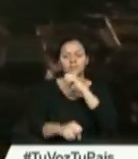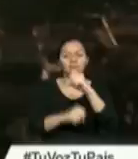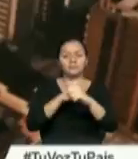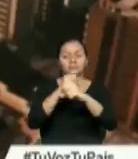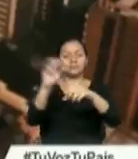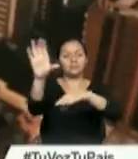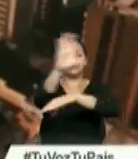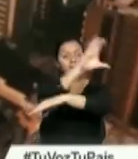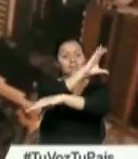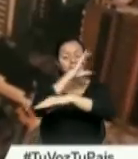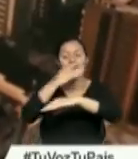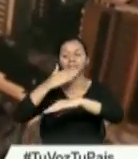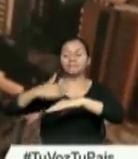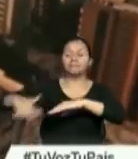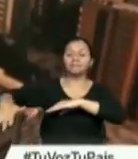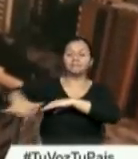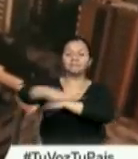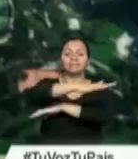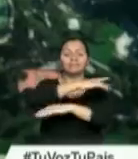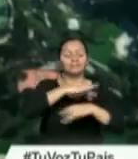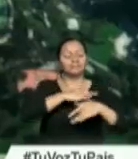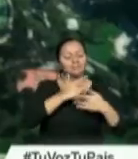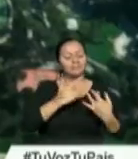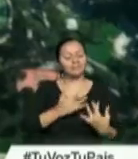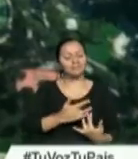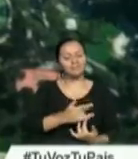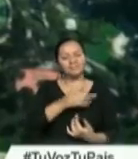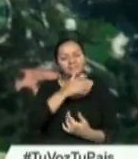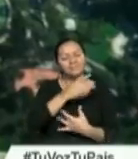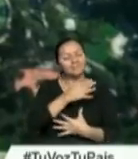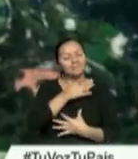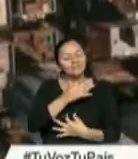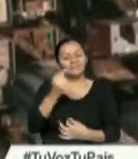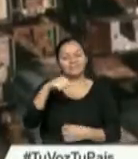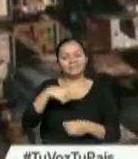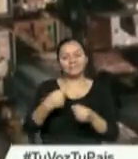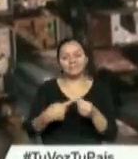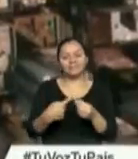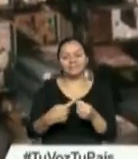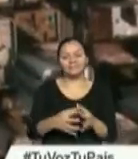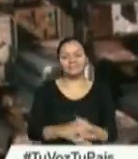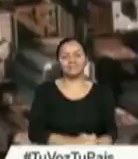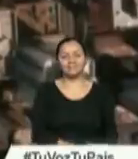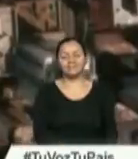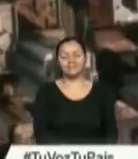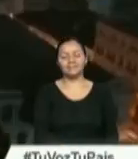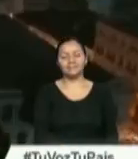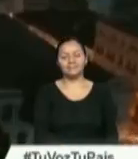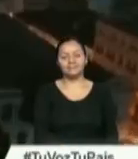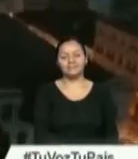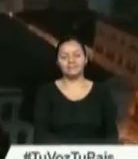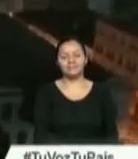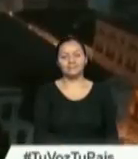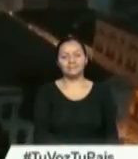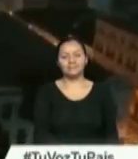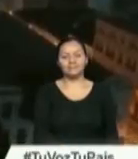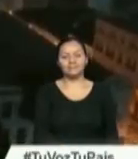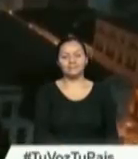sus paisajes continúan robando el corazón de quien visite la ciudad eterna. Cristina Pavón, Noticiero